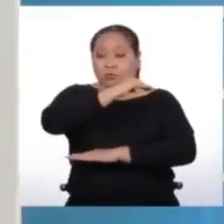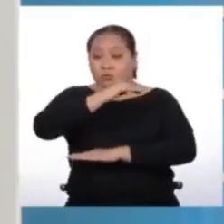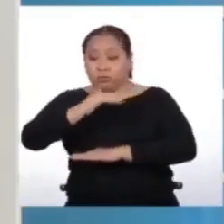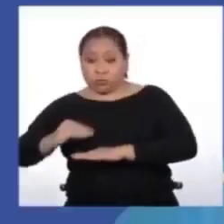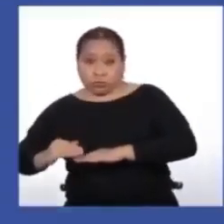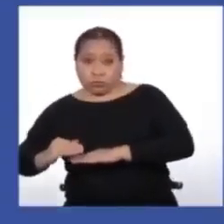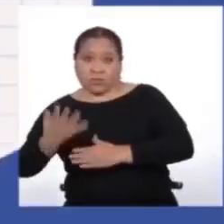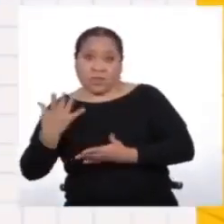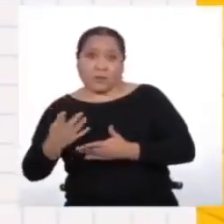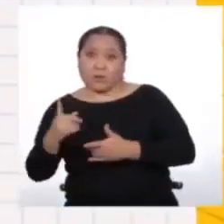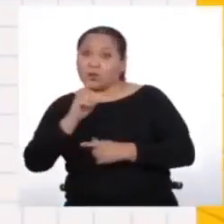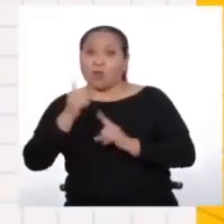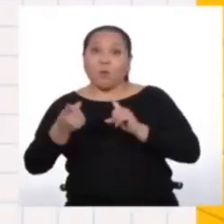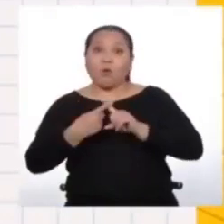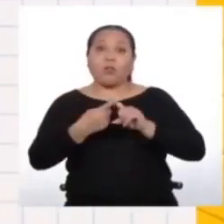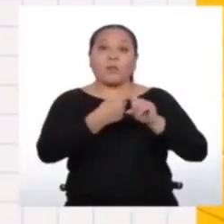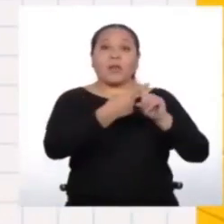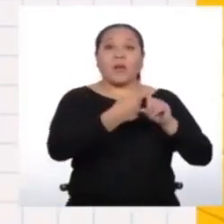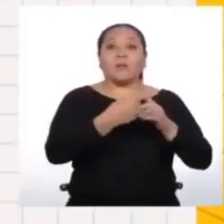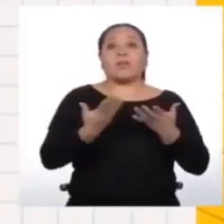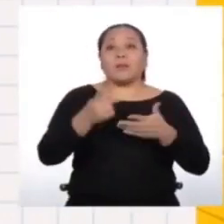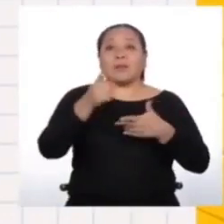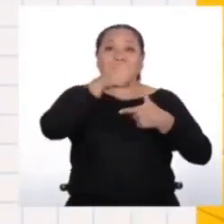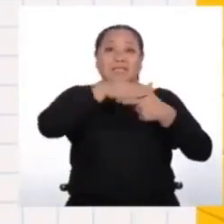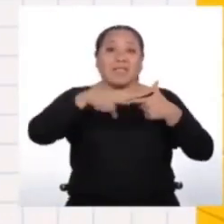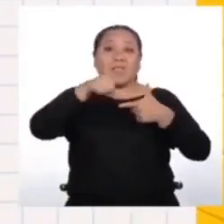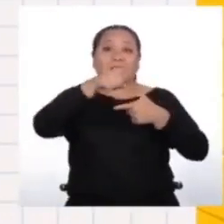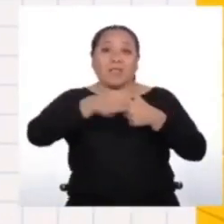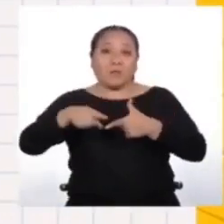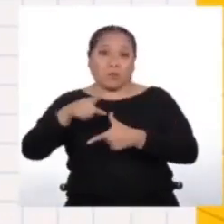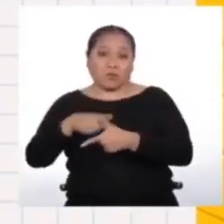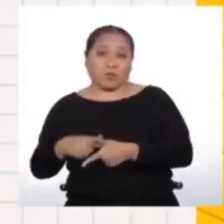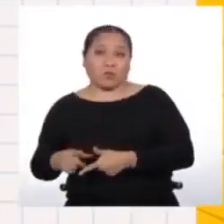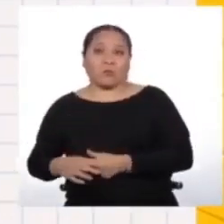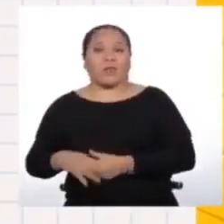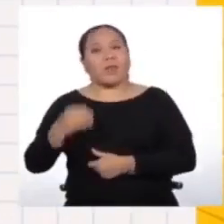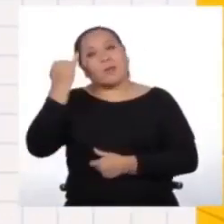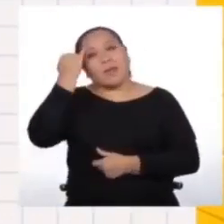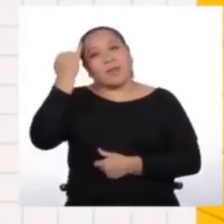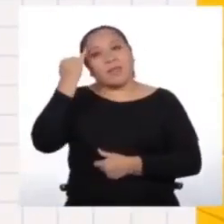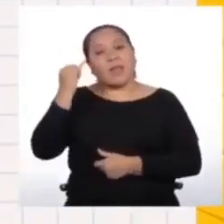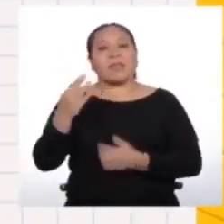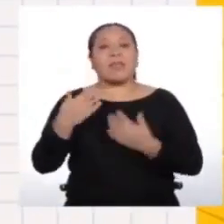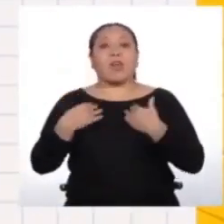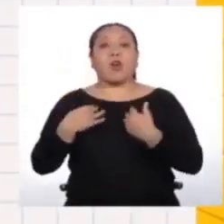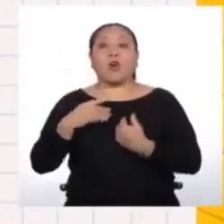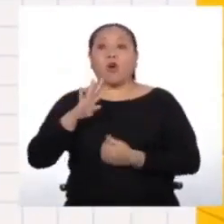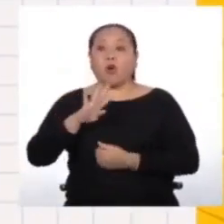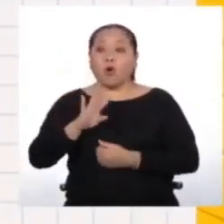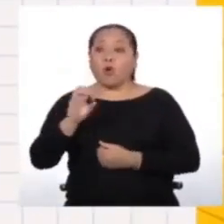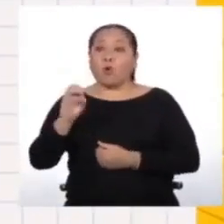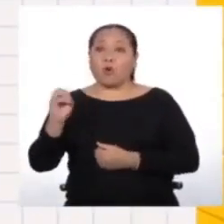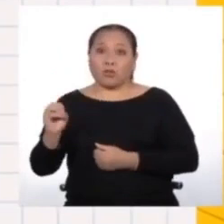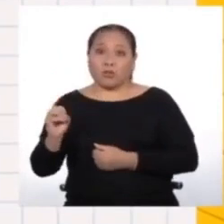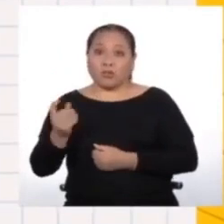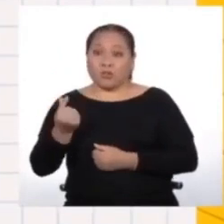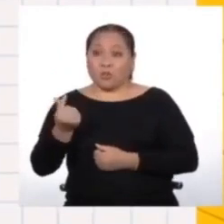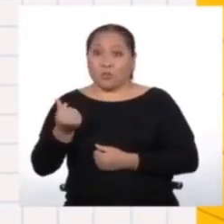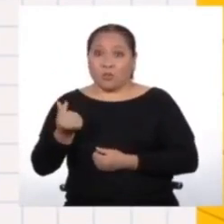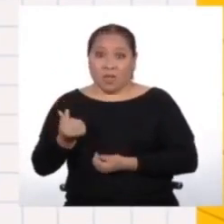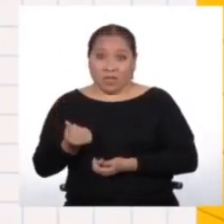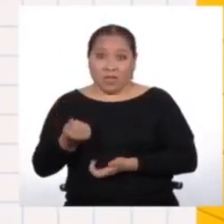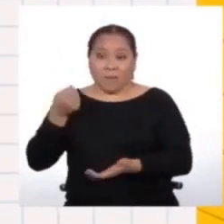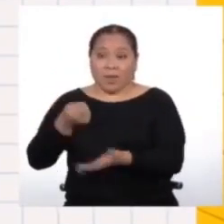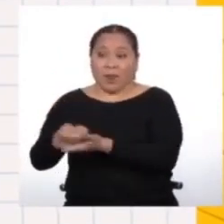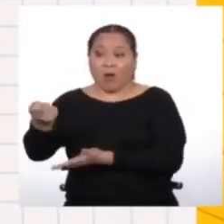multiplicar, dividimos. Por ejemplo, imagina que yo tengo 400 soles para hacer compras de alimentos